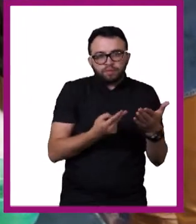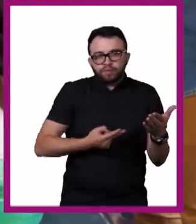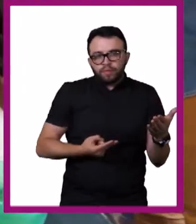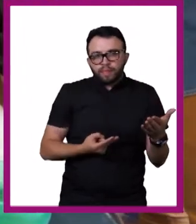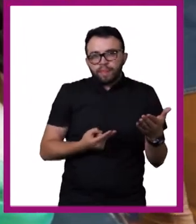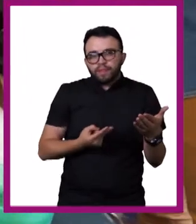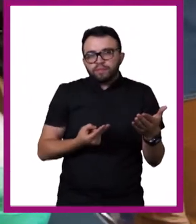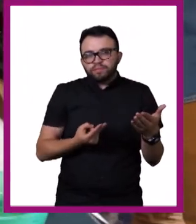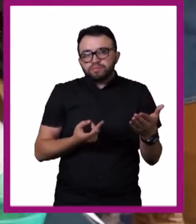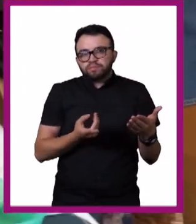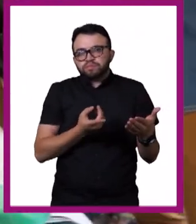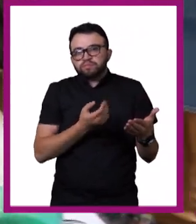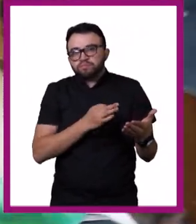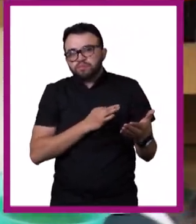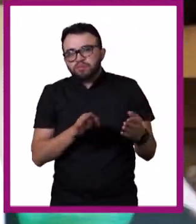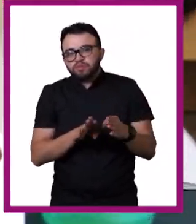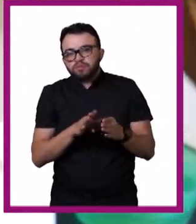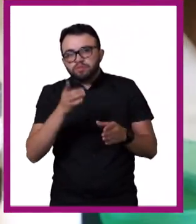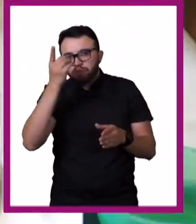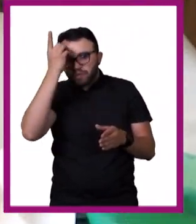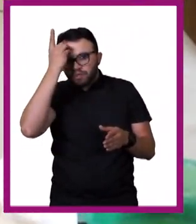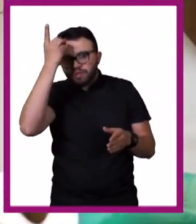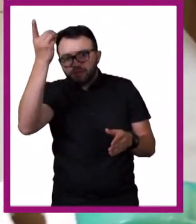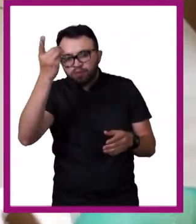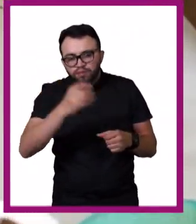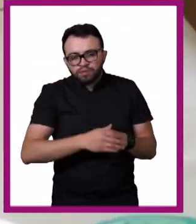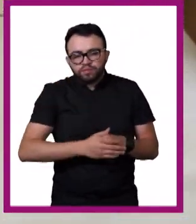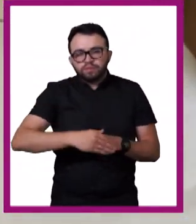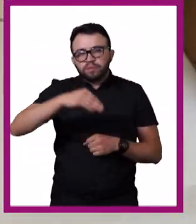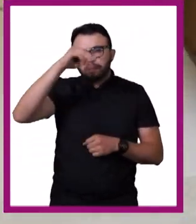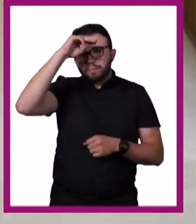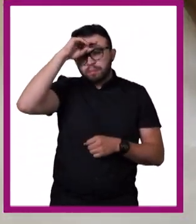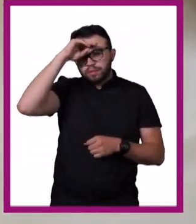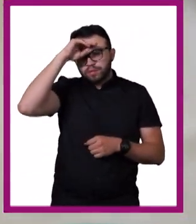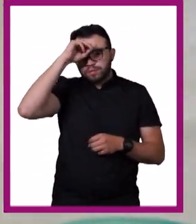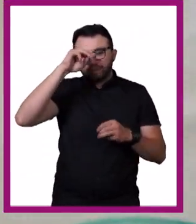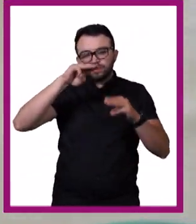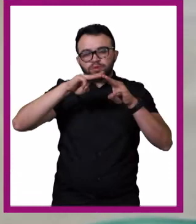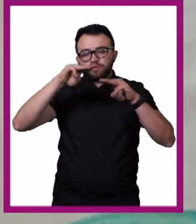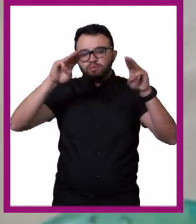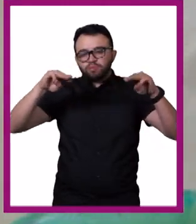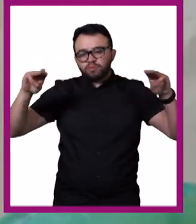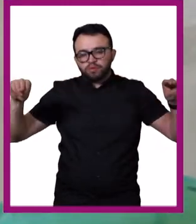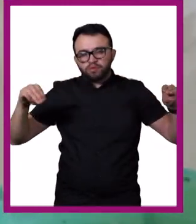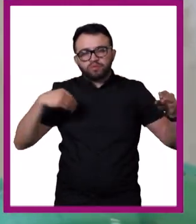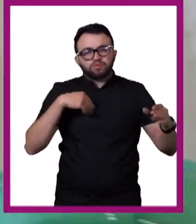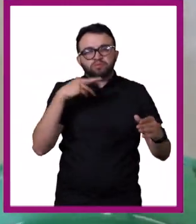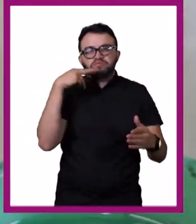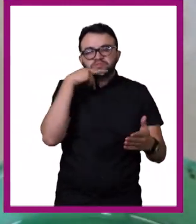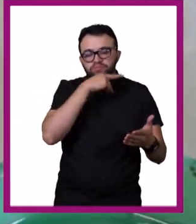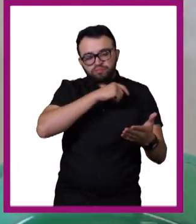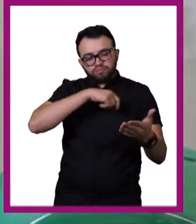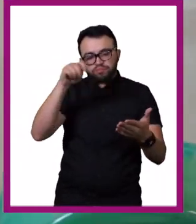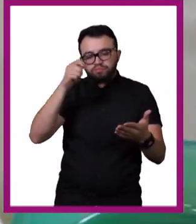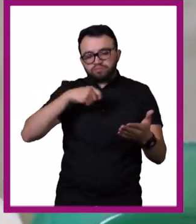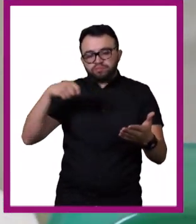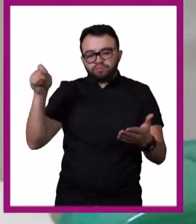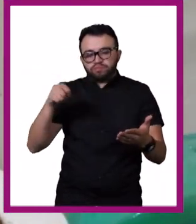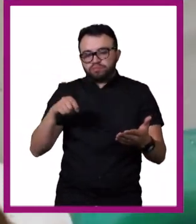algo que tenga que ver con esto, que se acerca al dios. Podemos pensar en una montaña y bocetamos